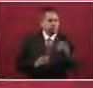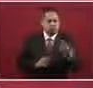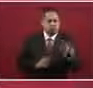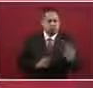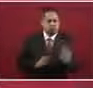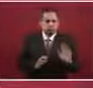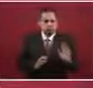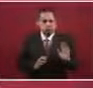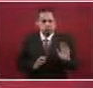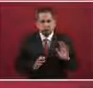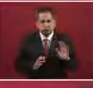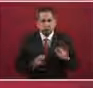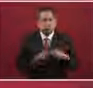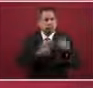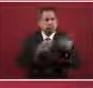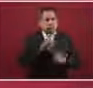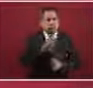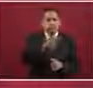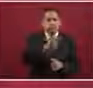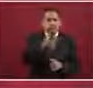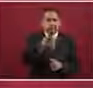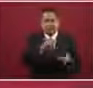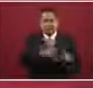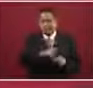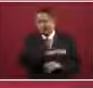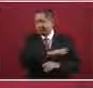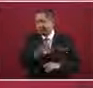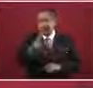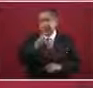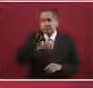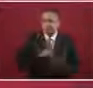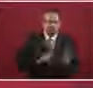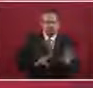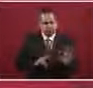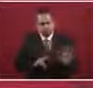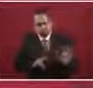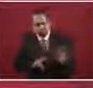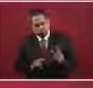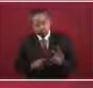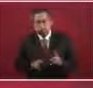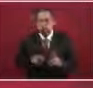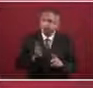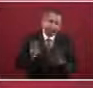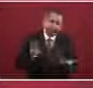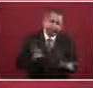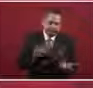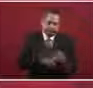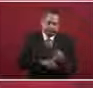ni siquiera el caso de la Procuraduría, pero sí